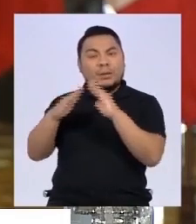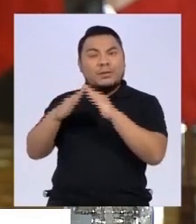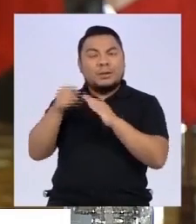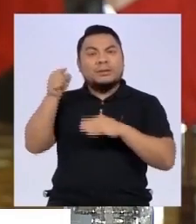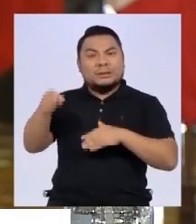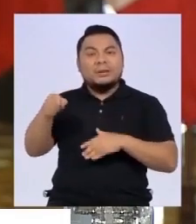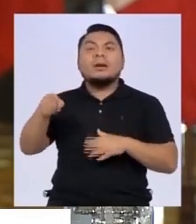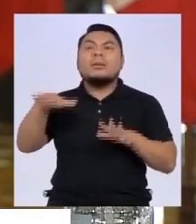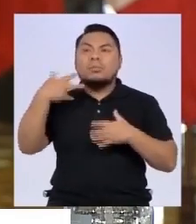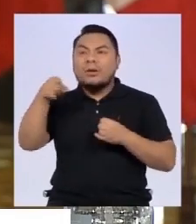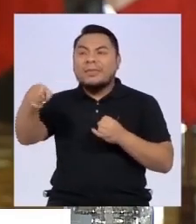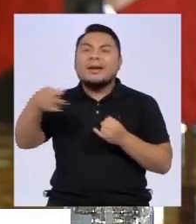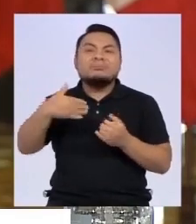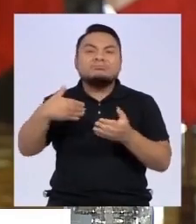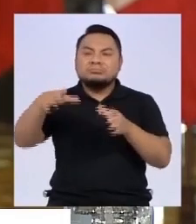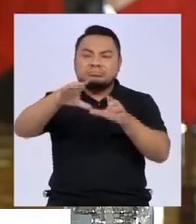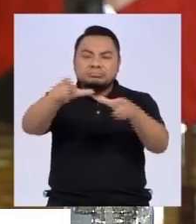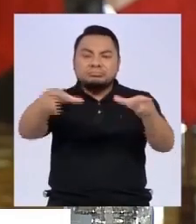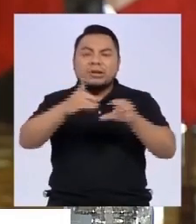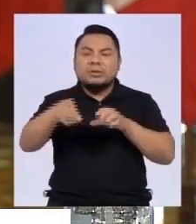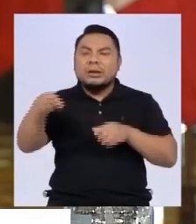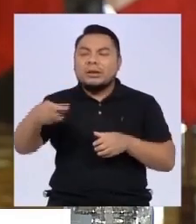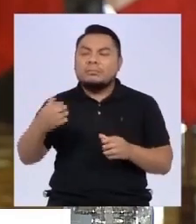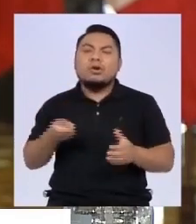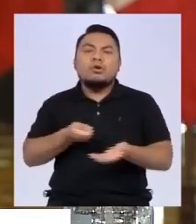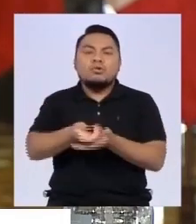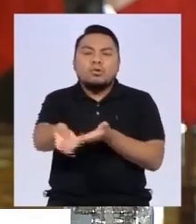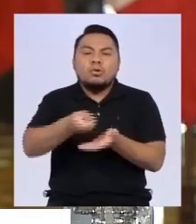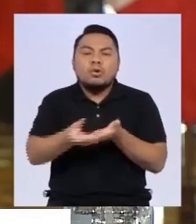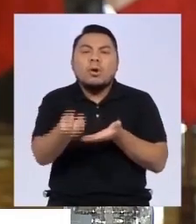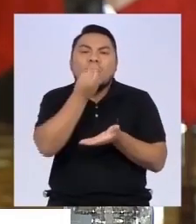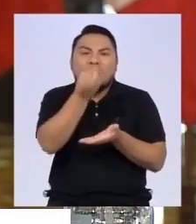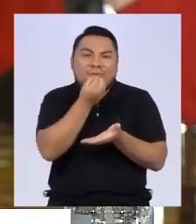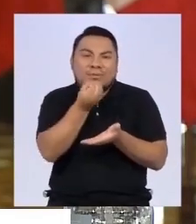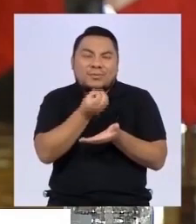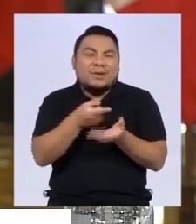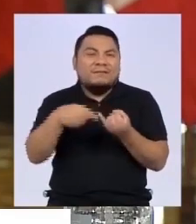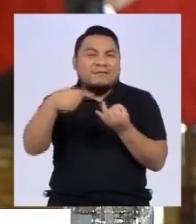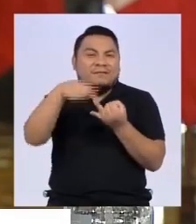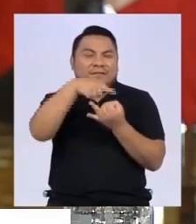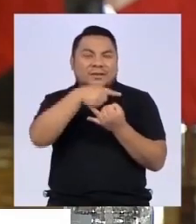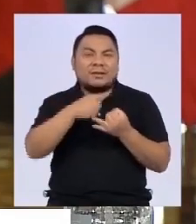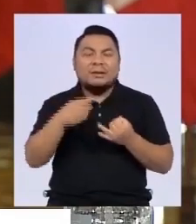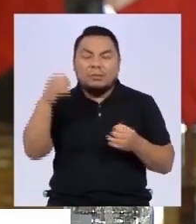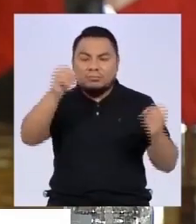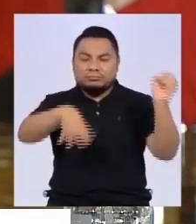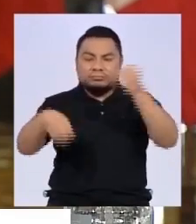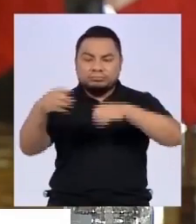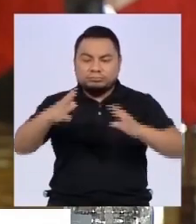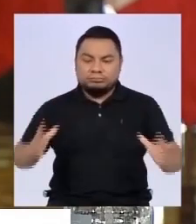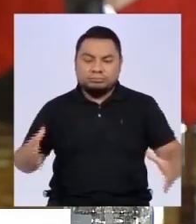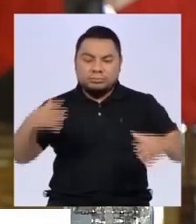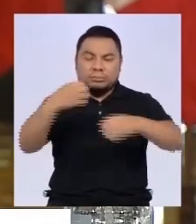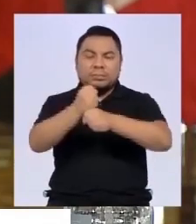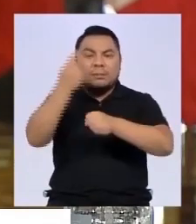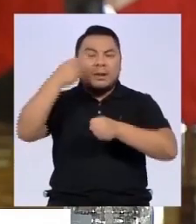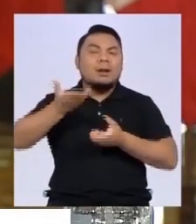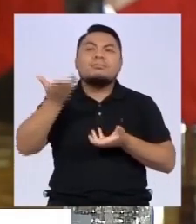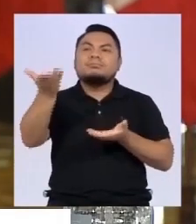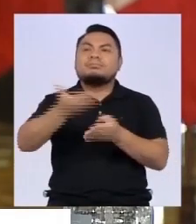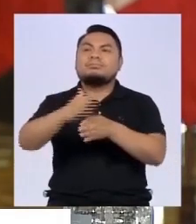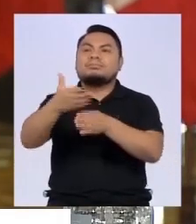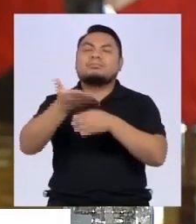adquirir y distribuir artículos de primera necesidad de la canasta básica familiar.